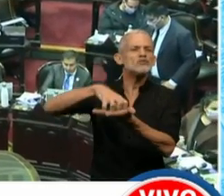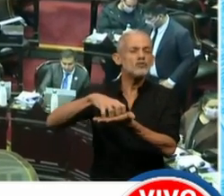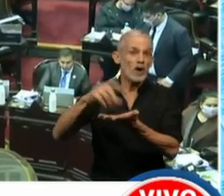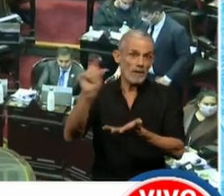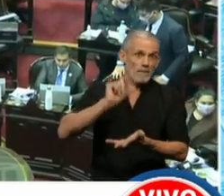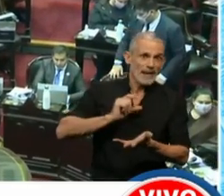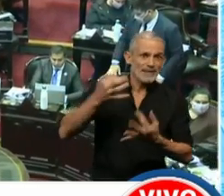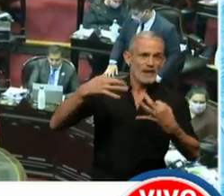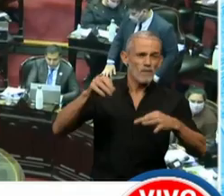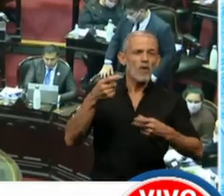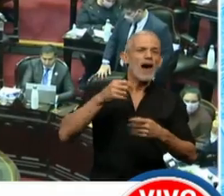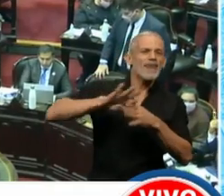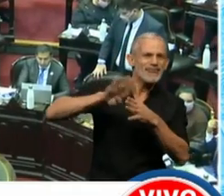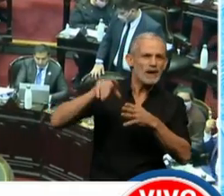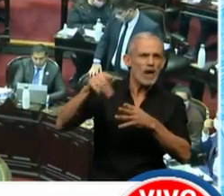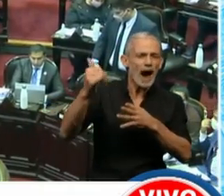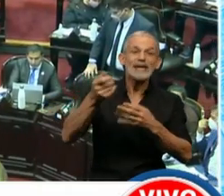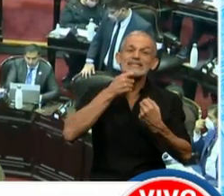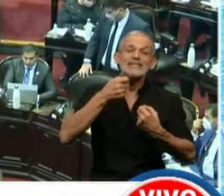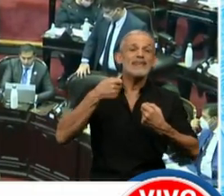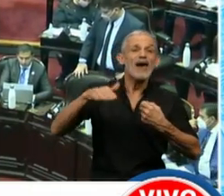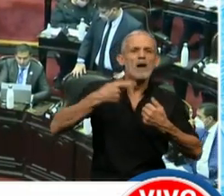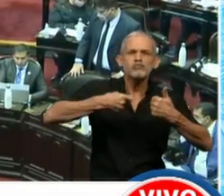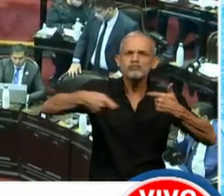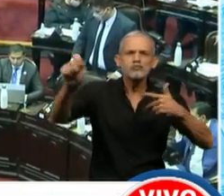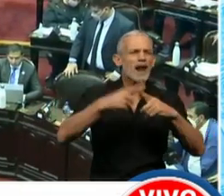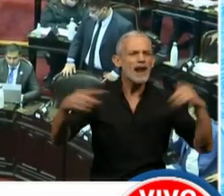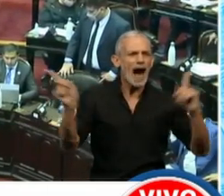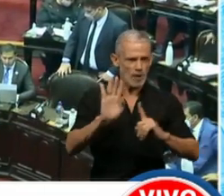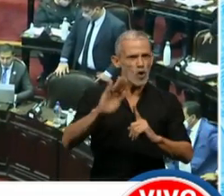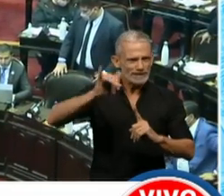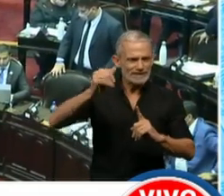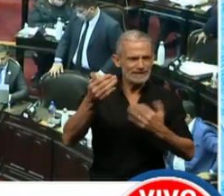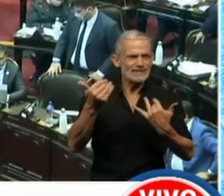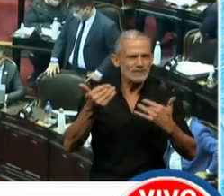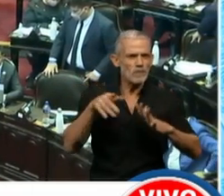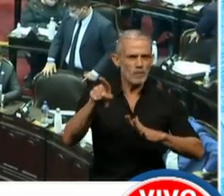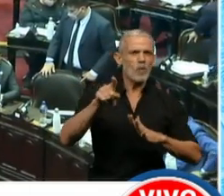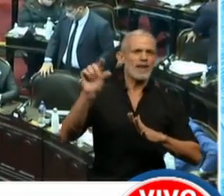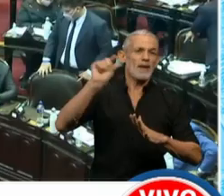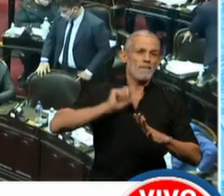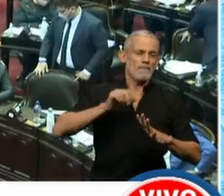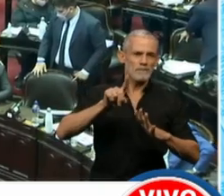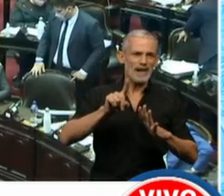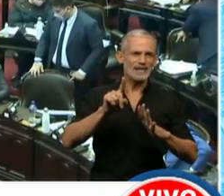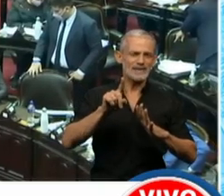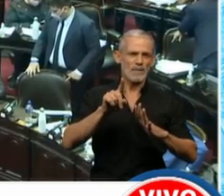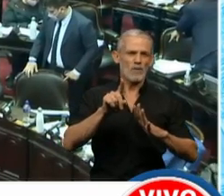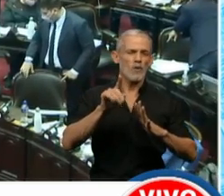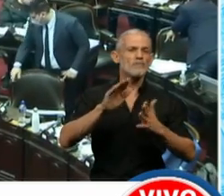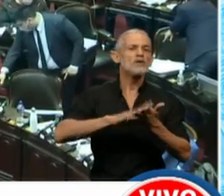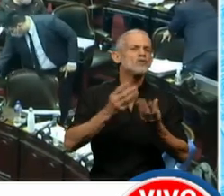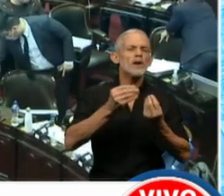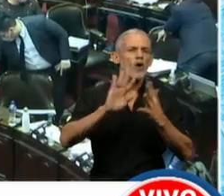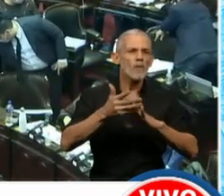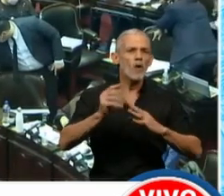siempre que estos últimos otorguen financiamiento de largo plazo con características similares a los primeros en términos